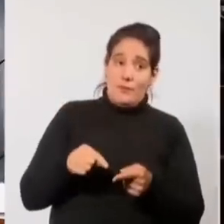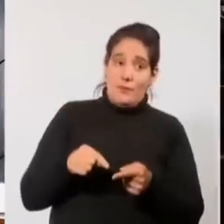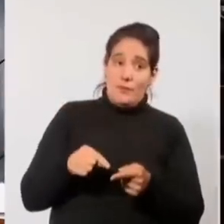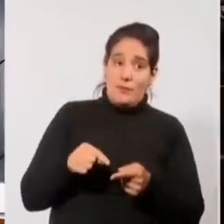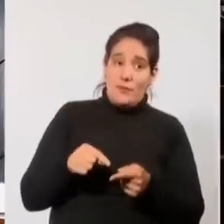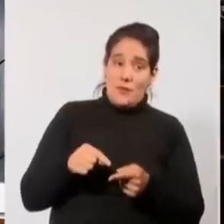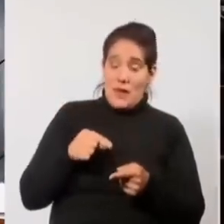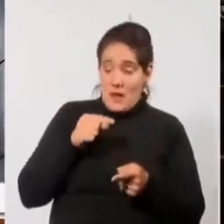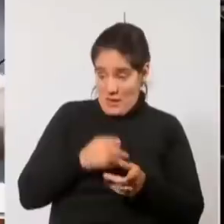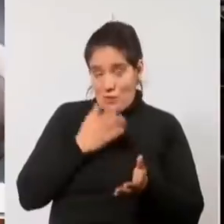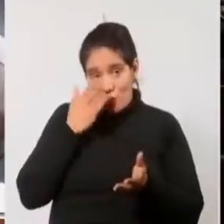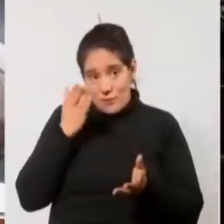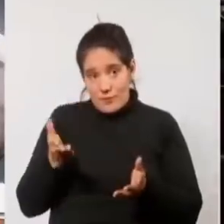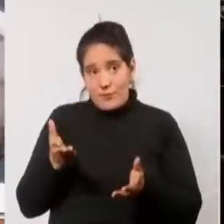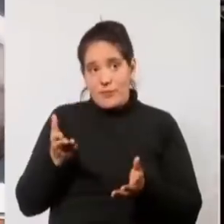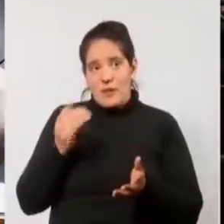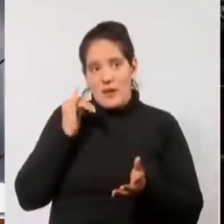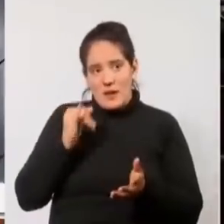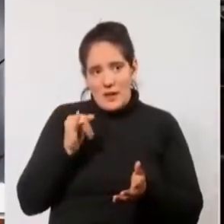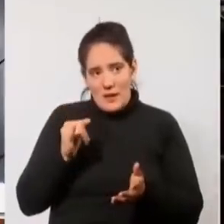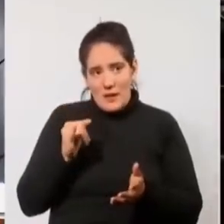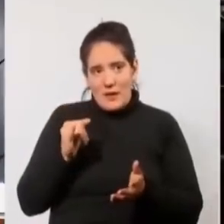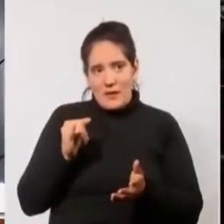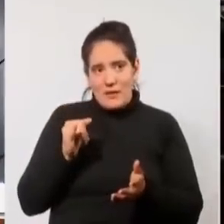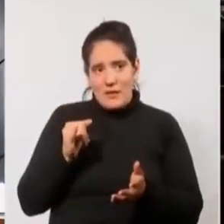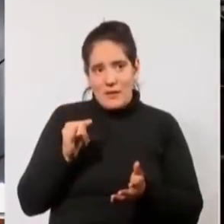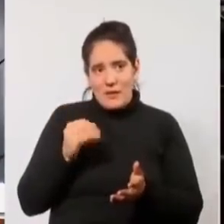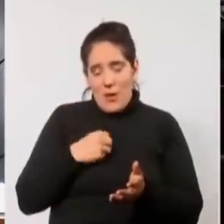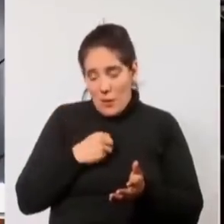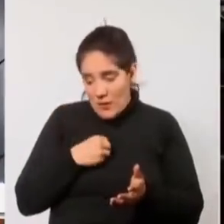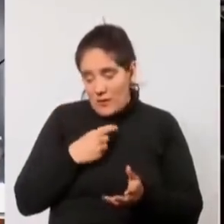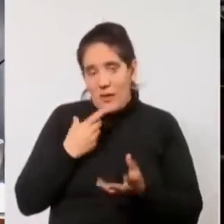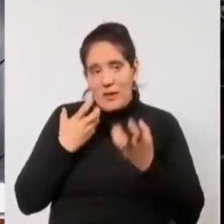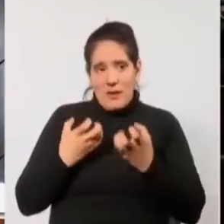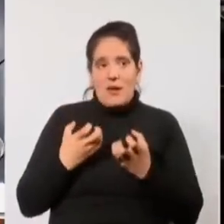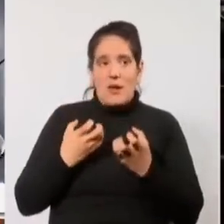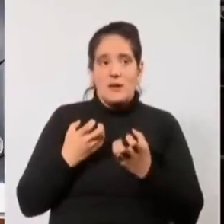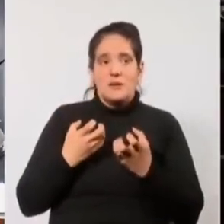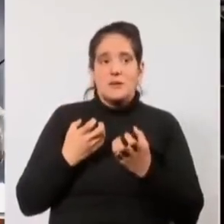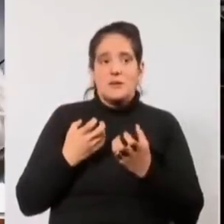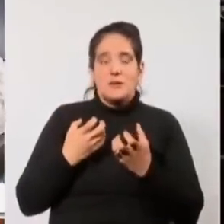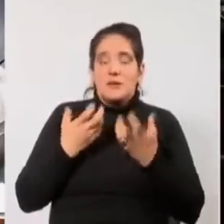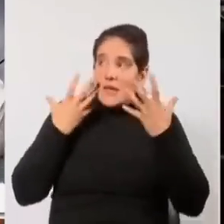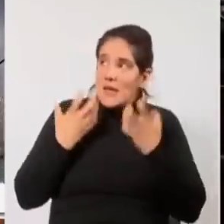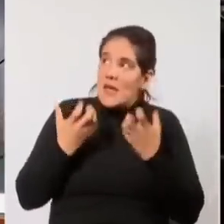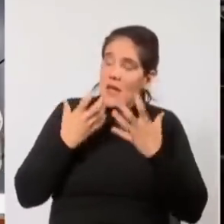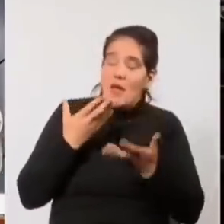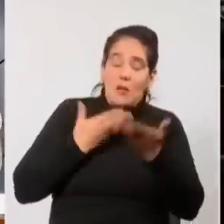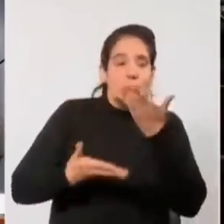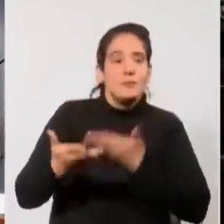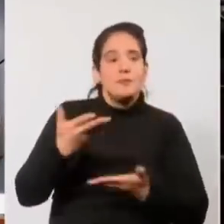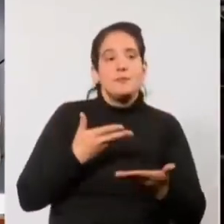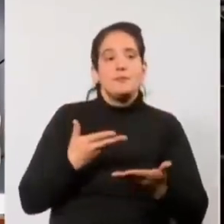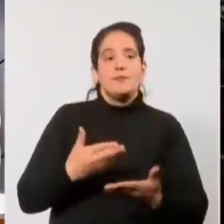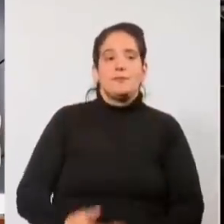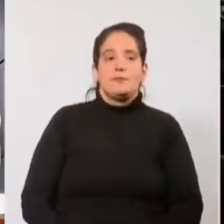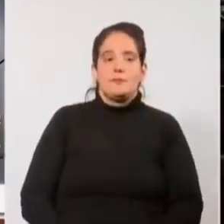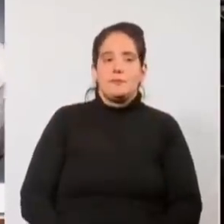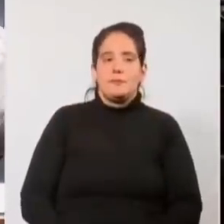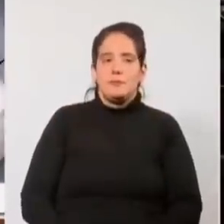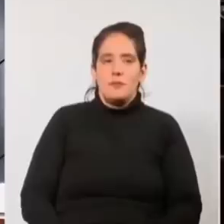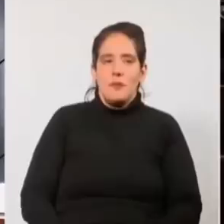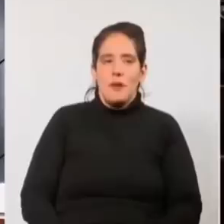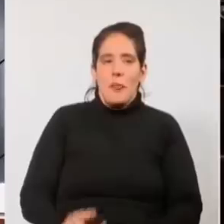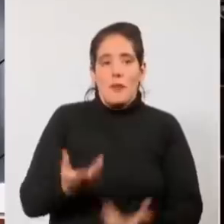la oposición, que también se ve que tenía expectativas. Por lo tanto, creo que